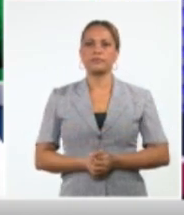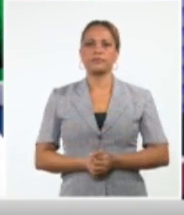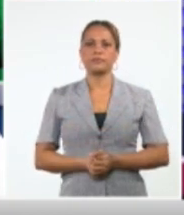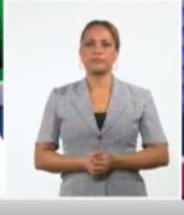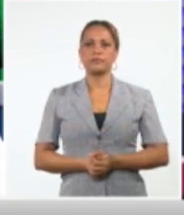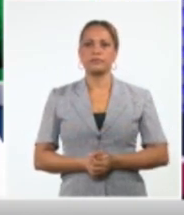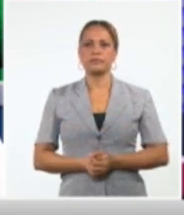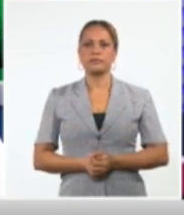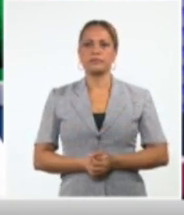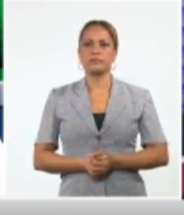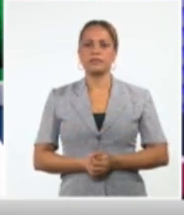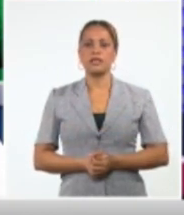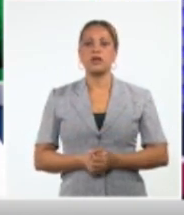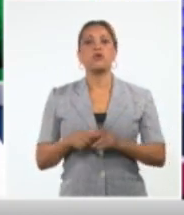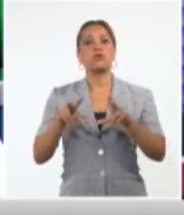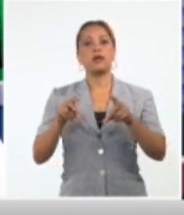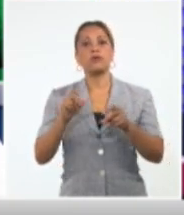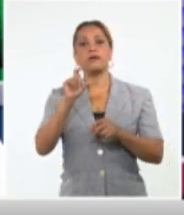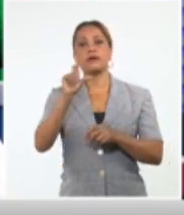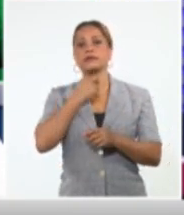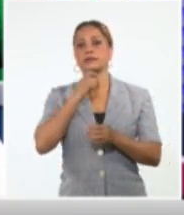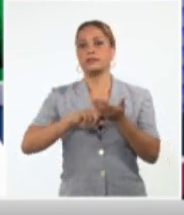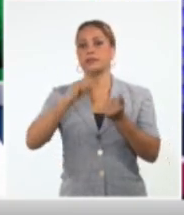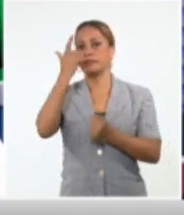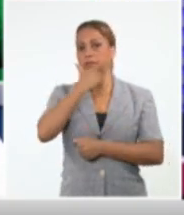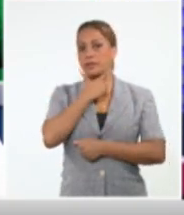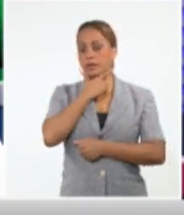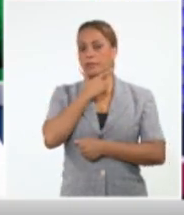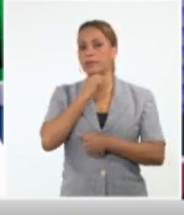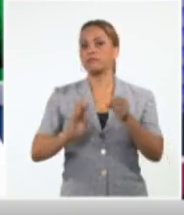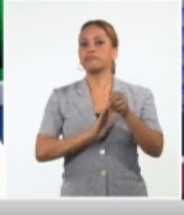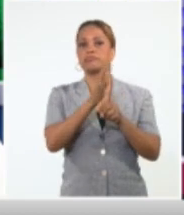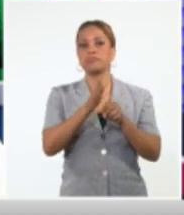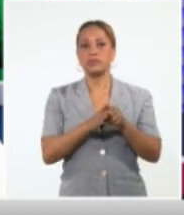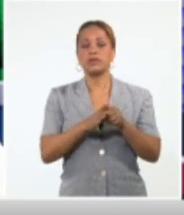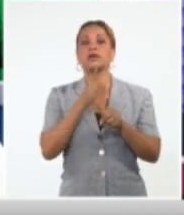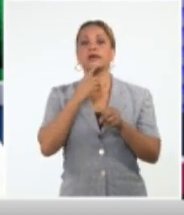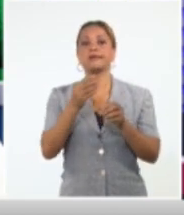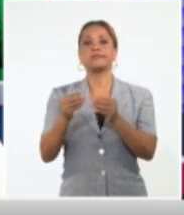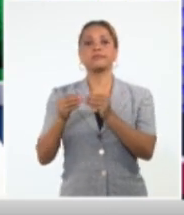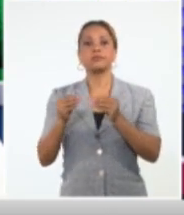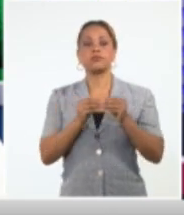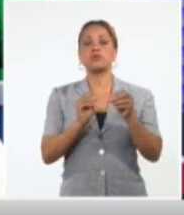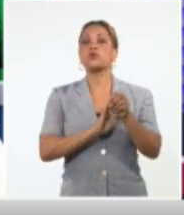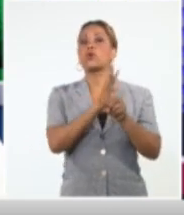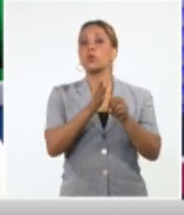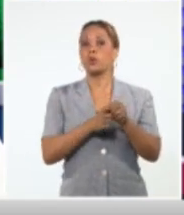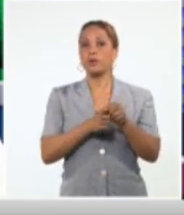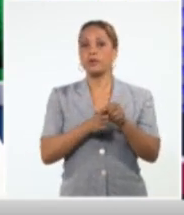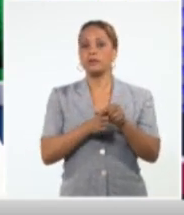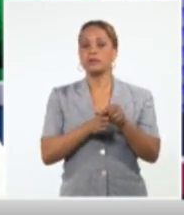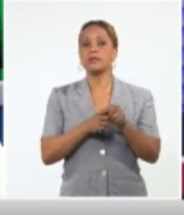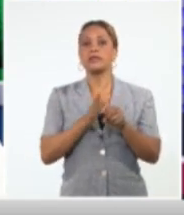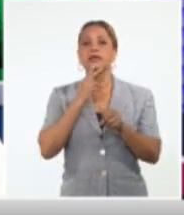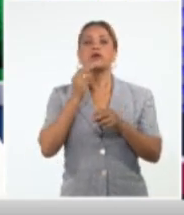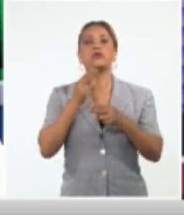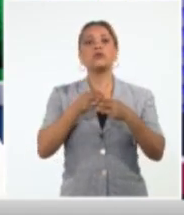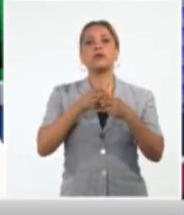Ante la aparición de una nueva variante del coronavirus que causa la COVID-19, denominada